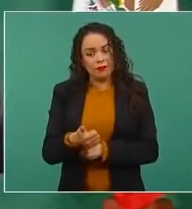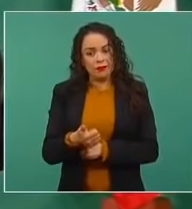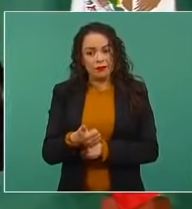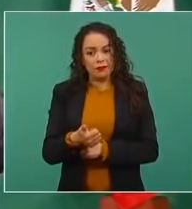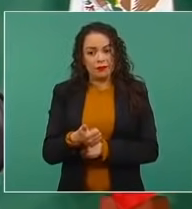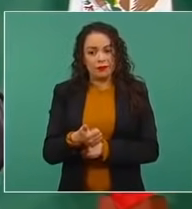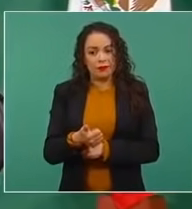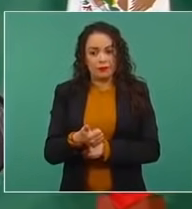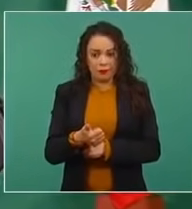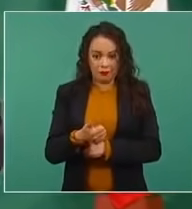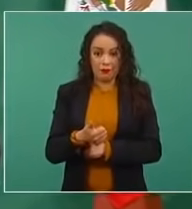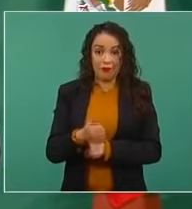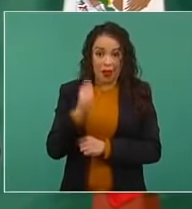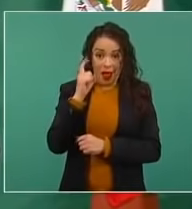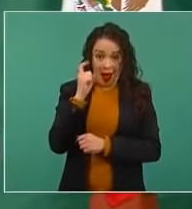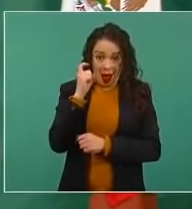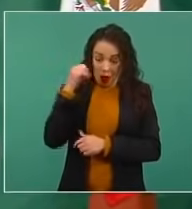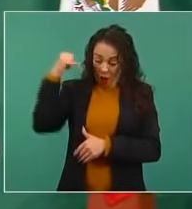tesoro en aguas profundas.